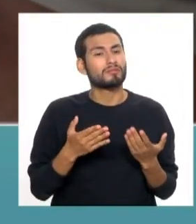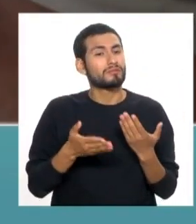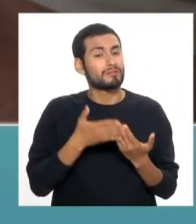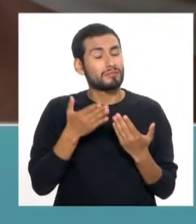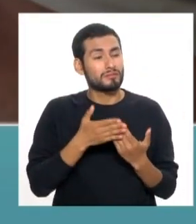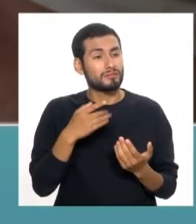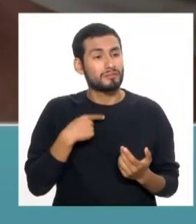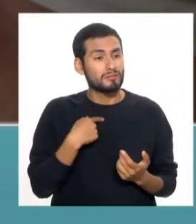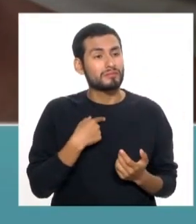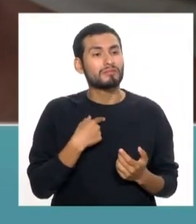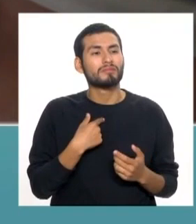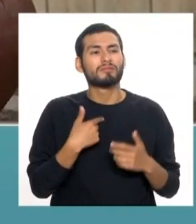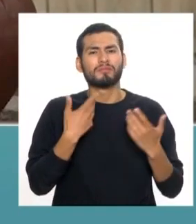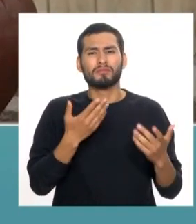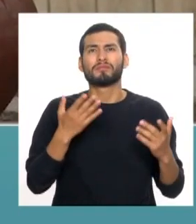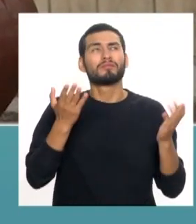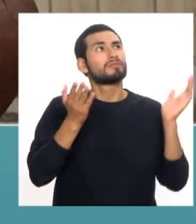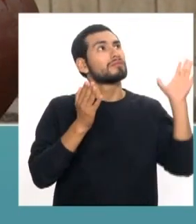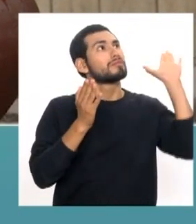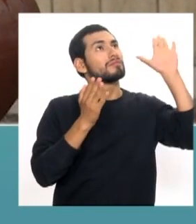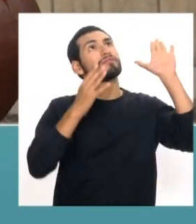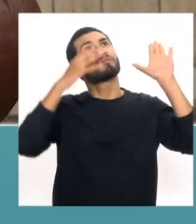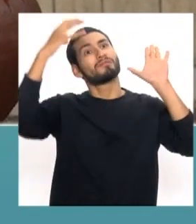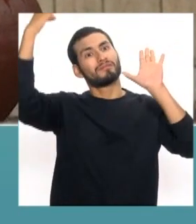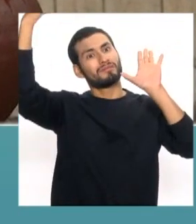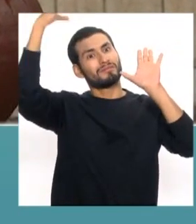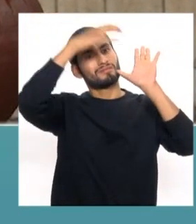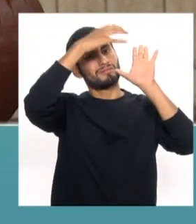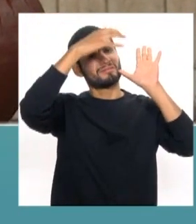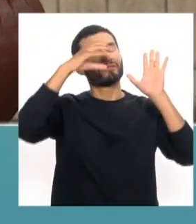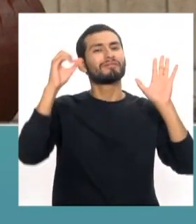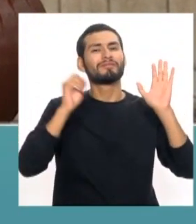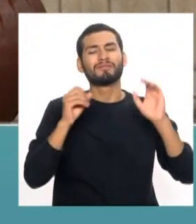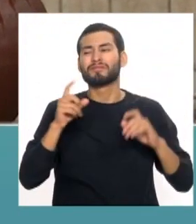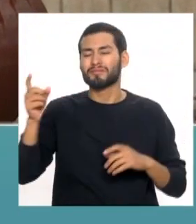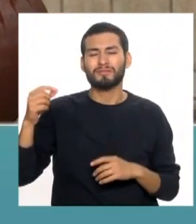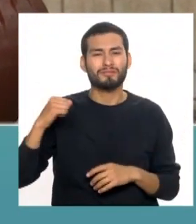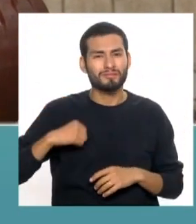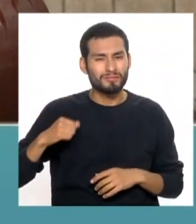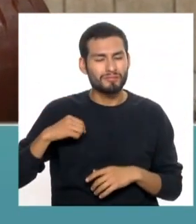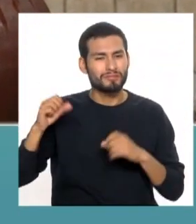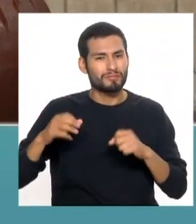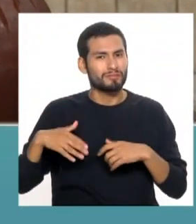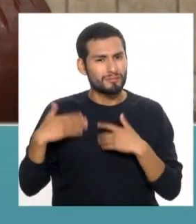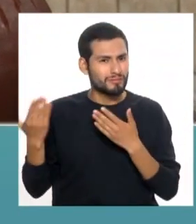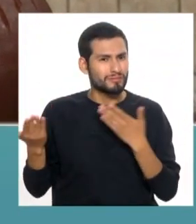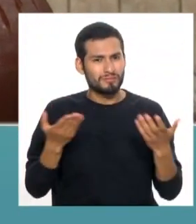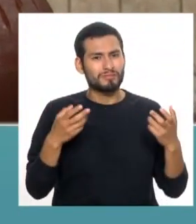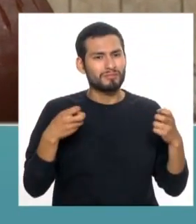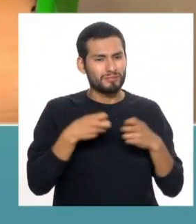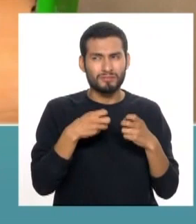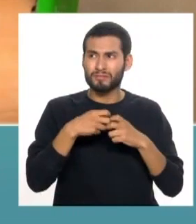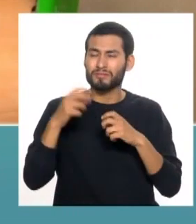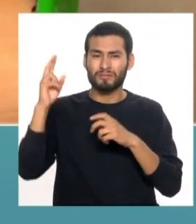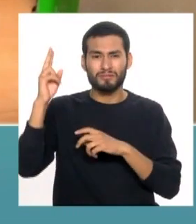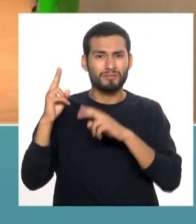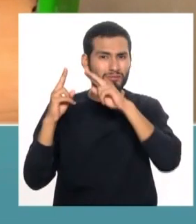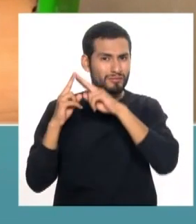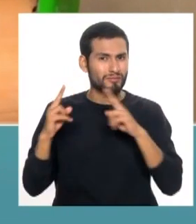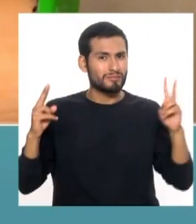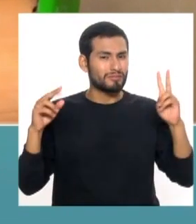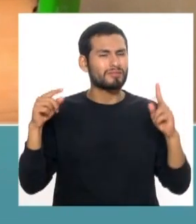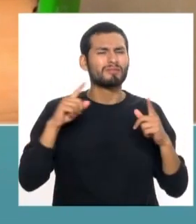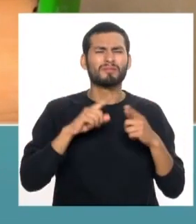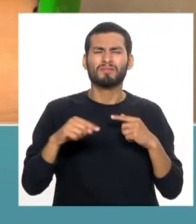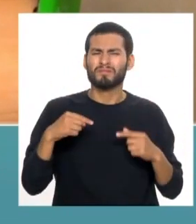fácil para mí llevarles paneles solares o tramitar a la municipalidad, ¿no? Para que puedan llevarles electrificación. Pero yo